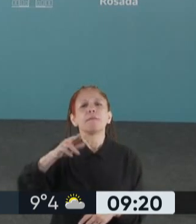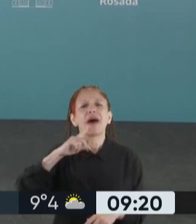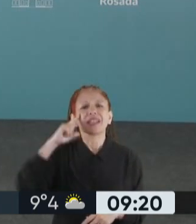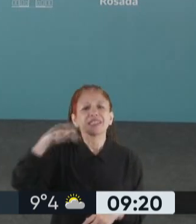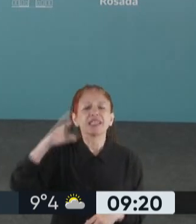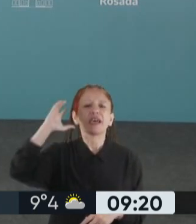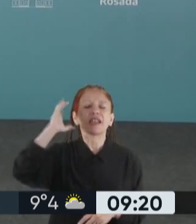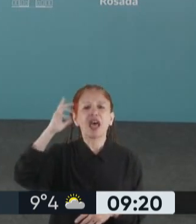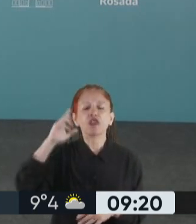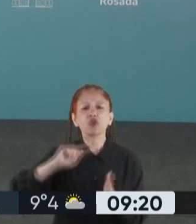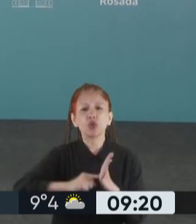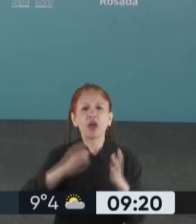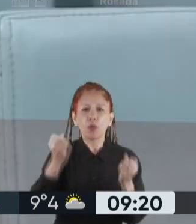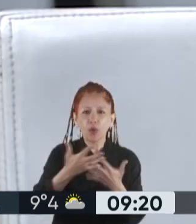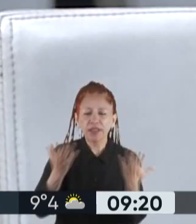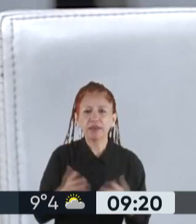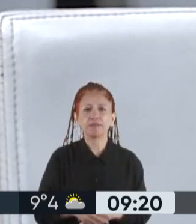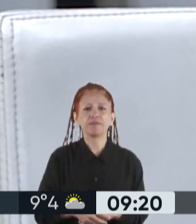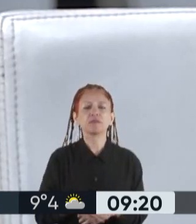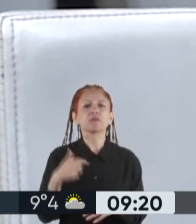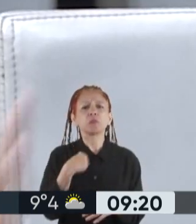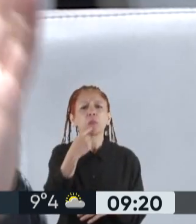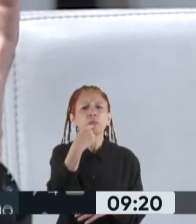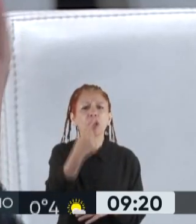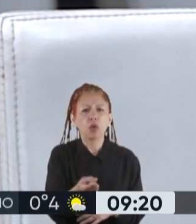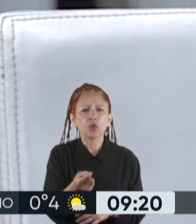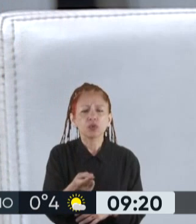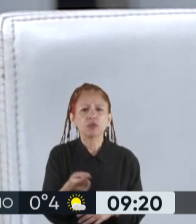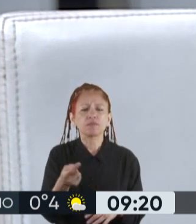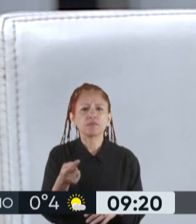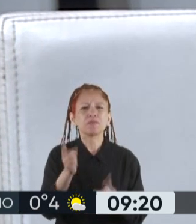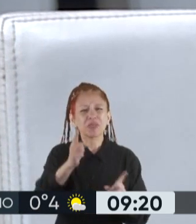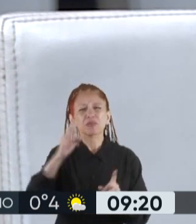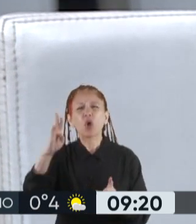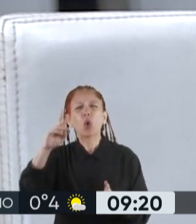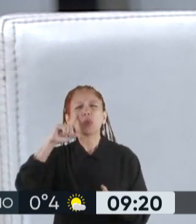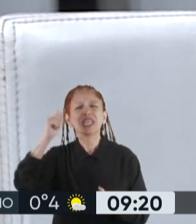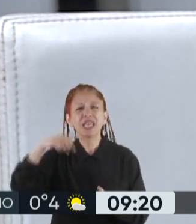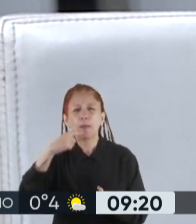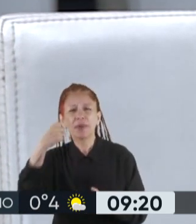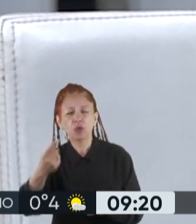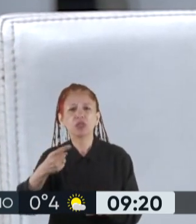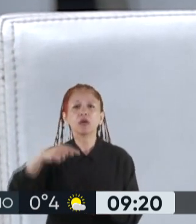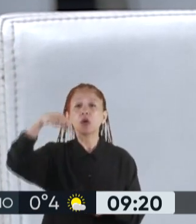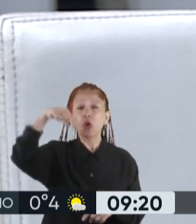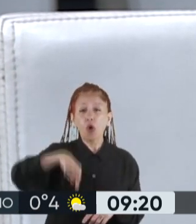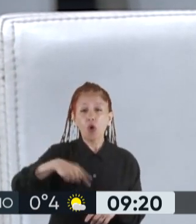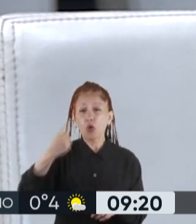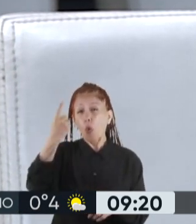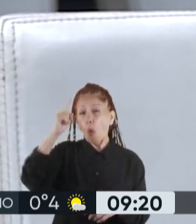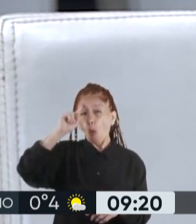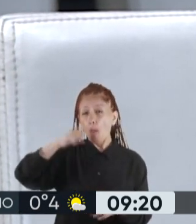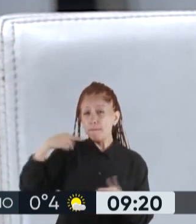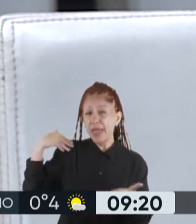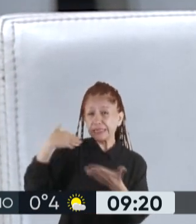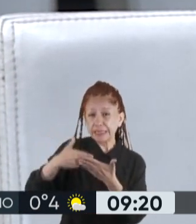Acá, Gabriela. Martín, ¿qué tal? ¿cómo estás? Buen día. Buen día. Quería consultarte, sumándome un poquito a la pregunta de Brian de recién, se va a cumplir hoy un mes